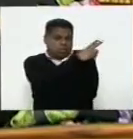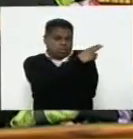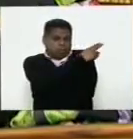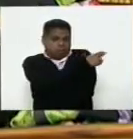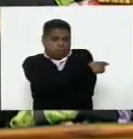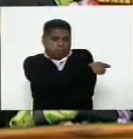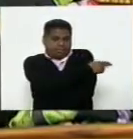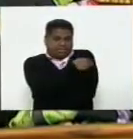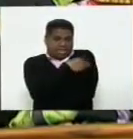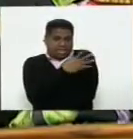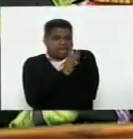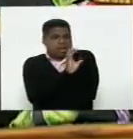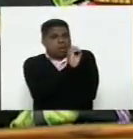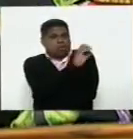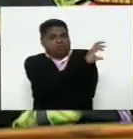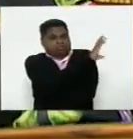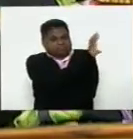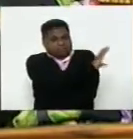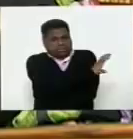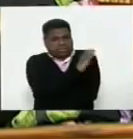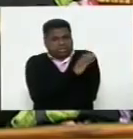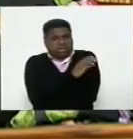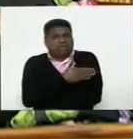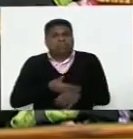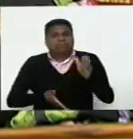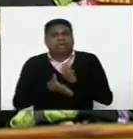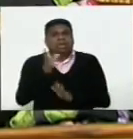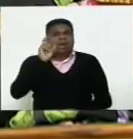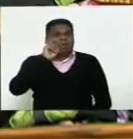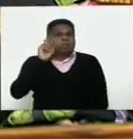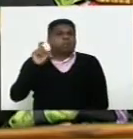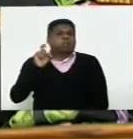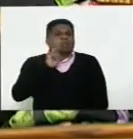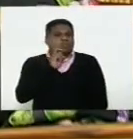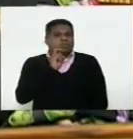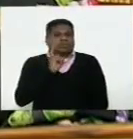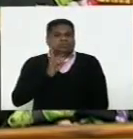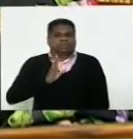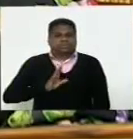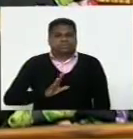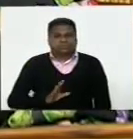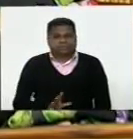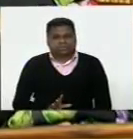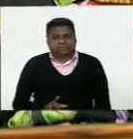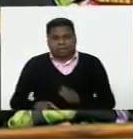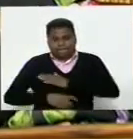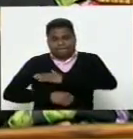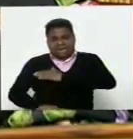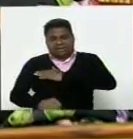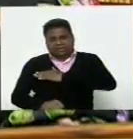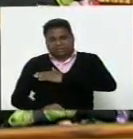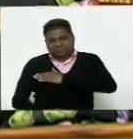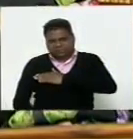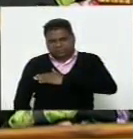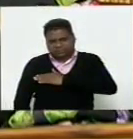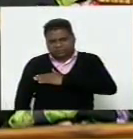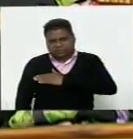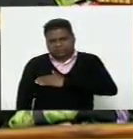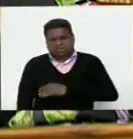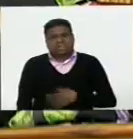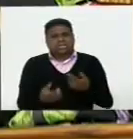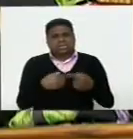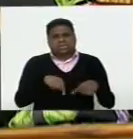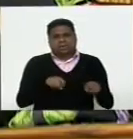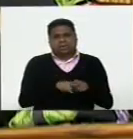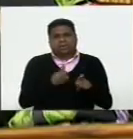que asistan mujeres gestantes en trabajo de parto, parto y posparto, así como de